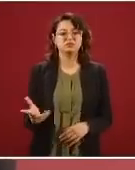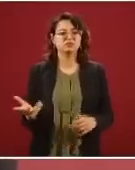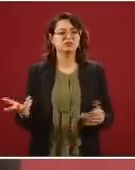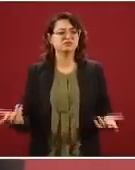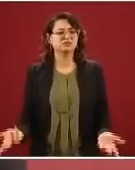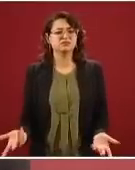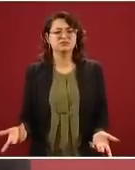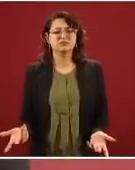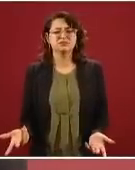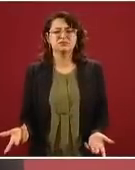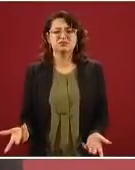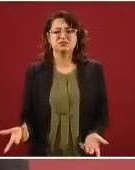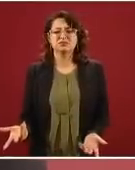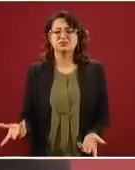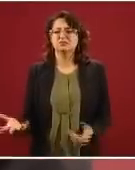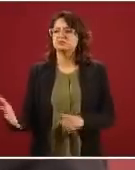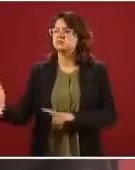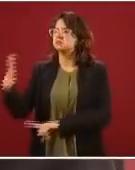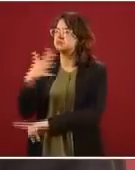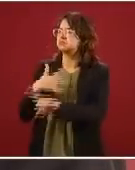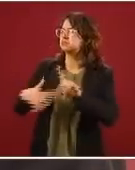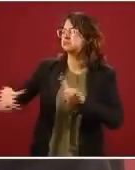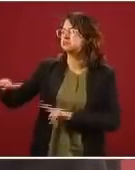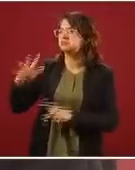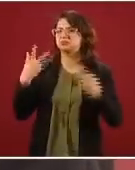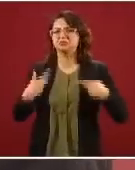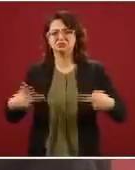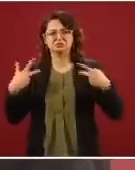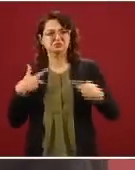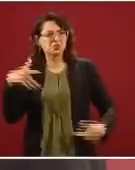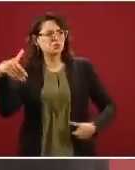no un mal humor social